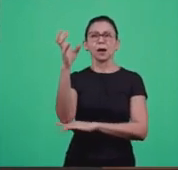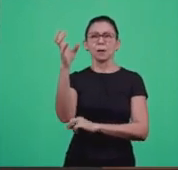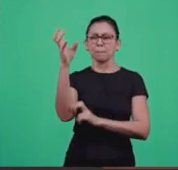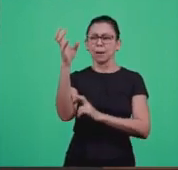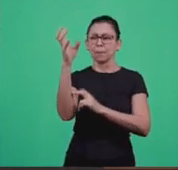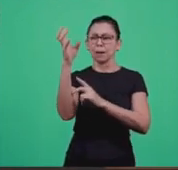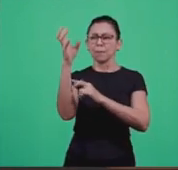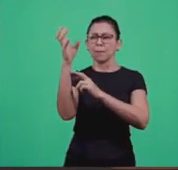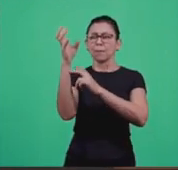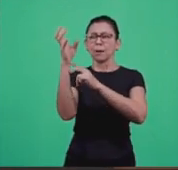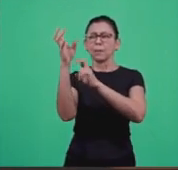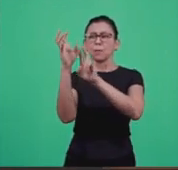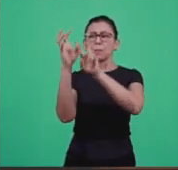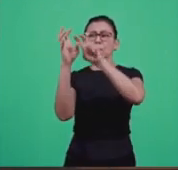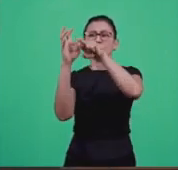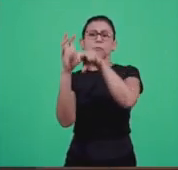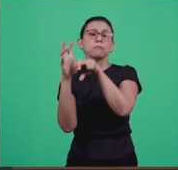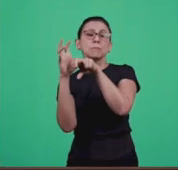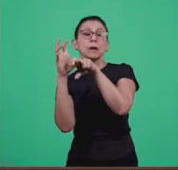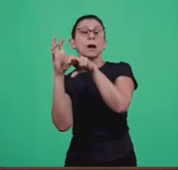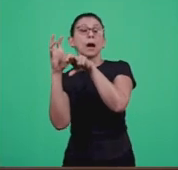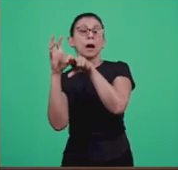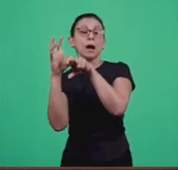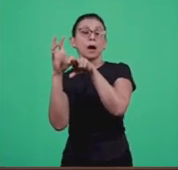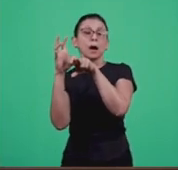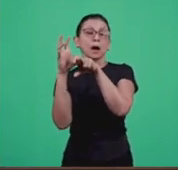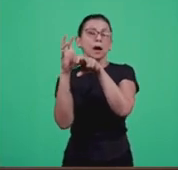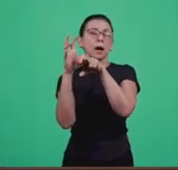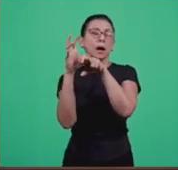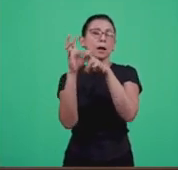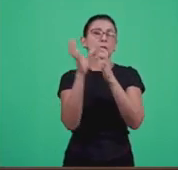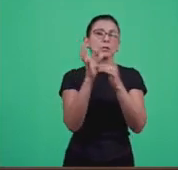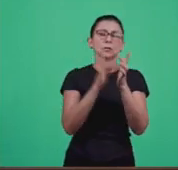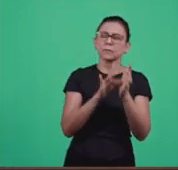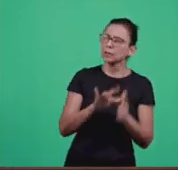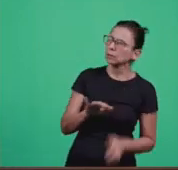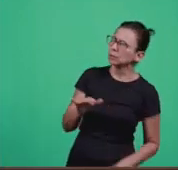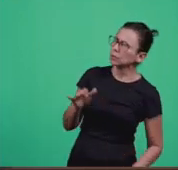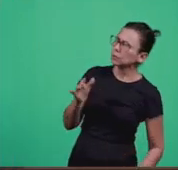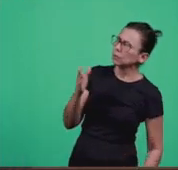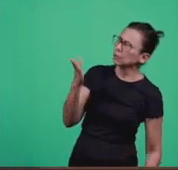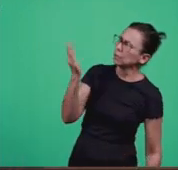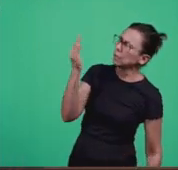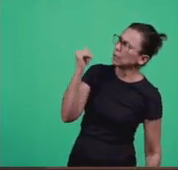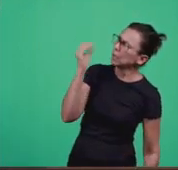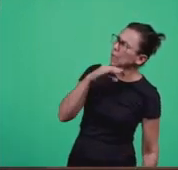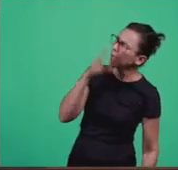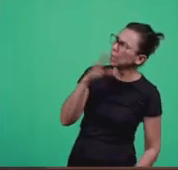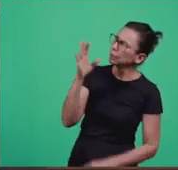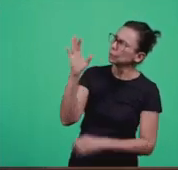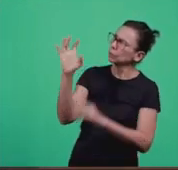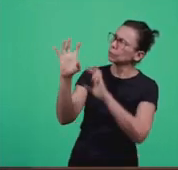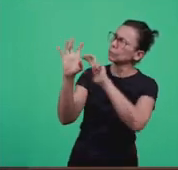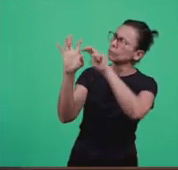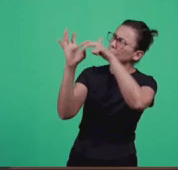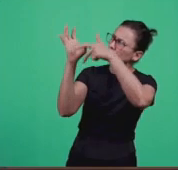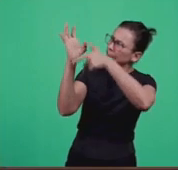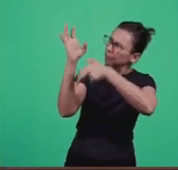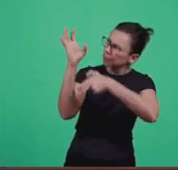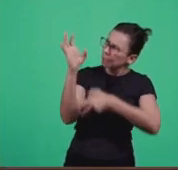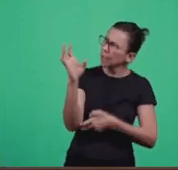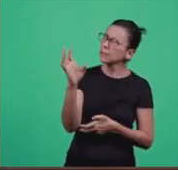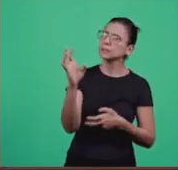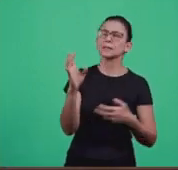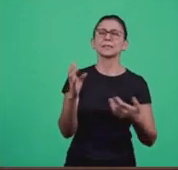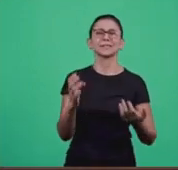Jesús quería hablar con Zaqueo, ¿se acuerdan? Y subió a un árbol y Jesús le dijo, desciende rápido, voy a ir a tu casa